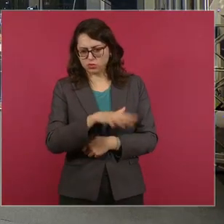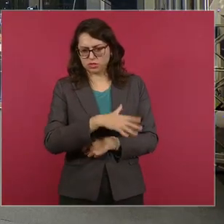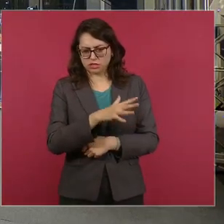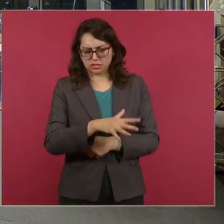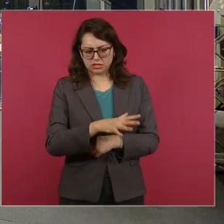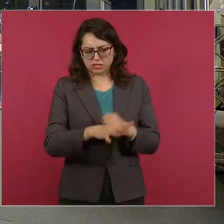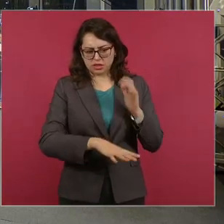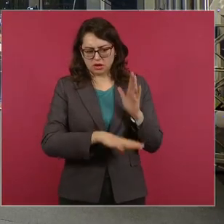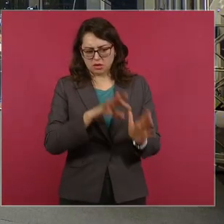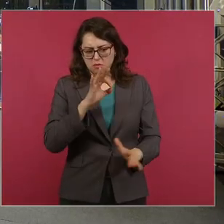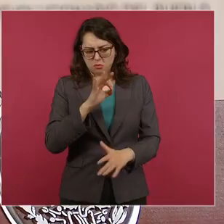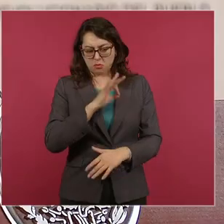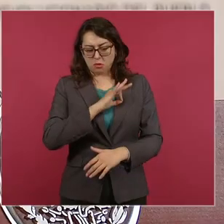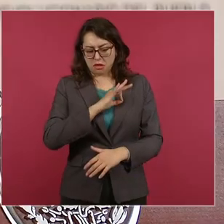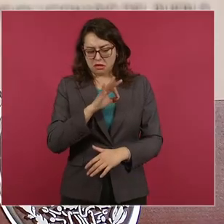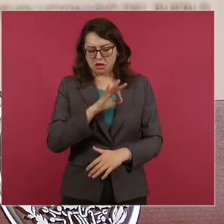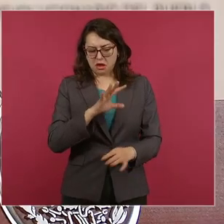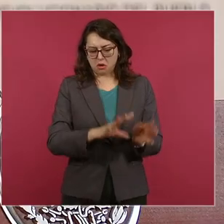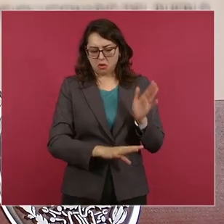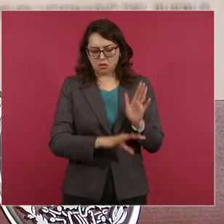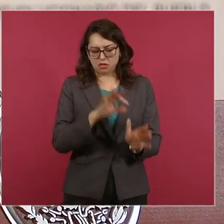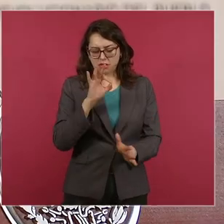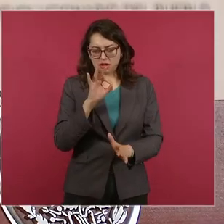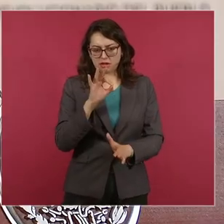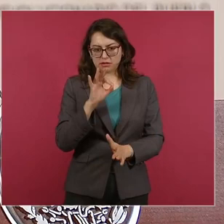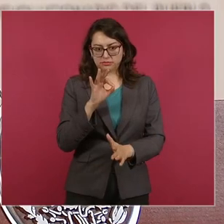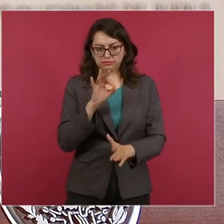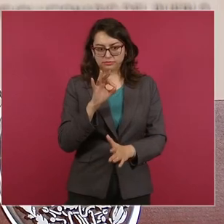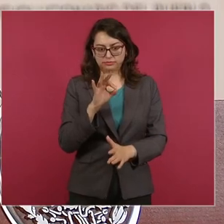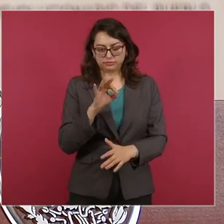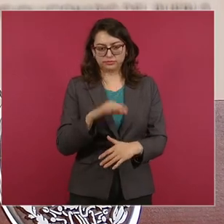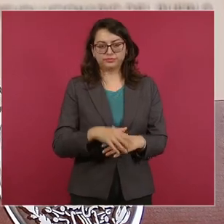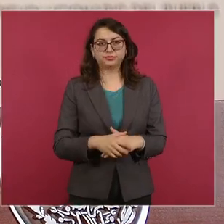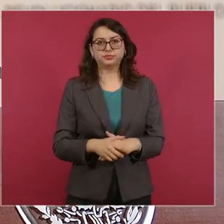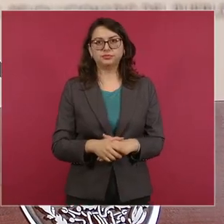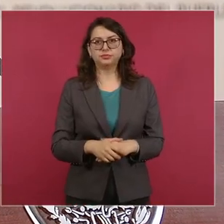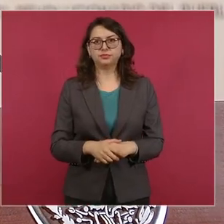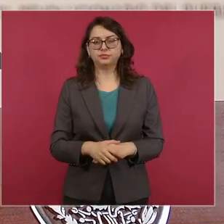yo creo que sí vas a poder en uno de mis libros